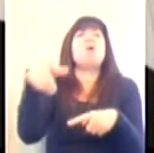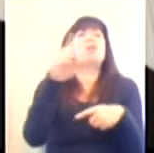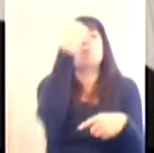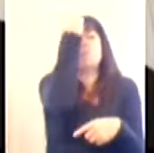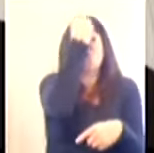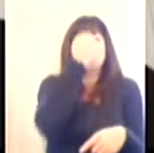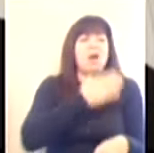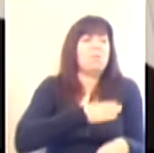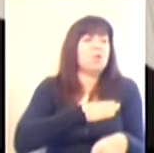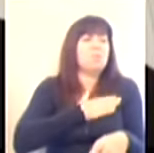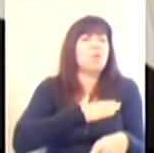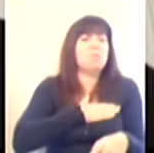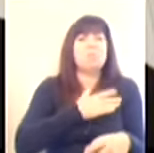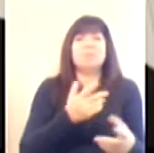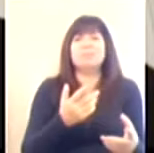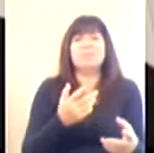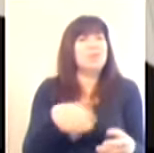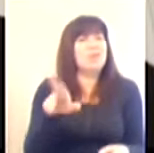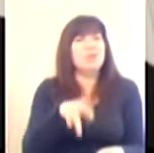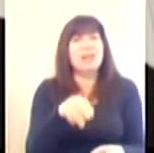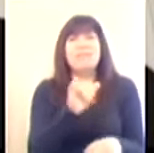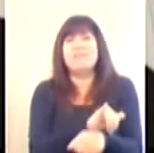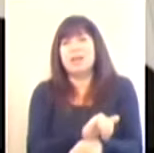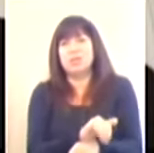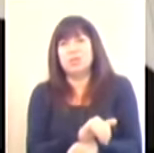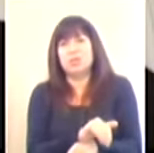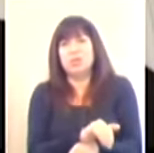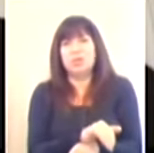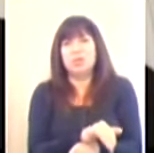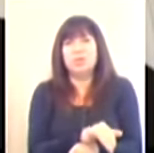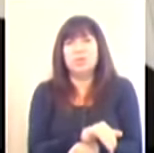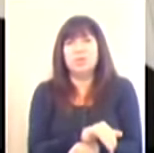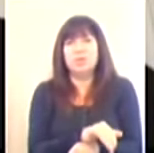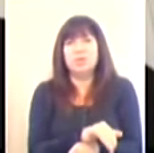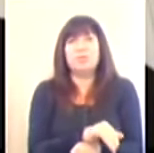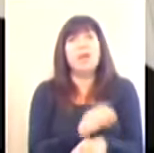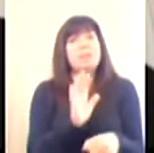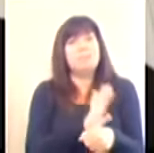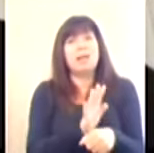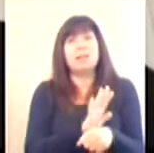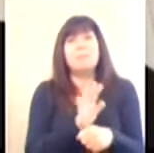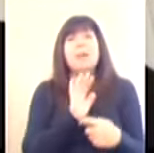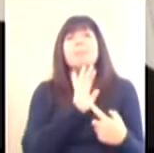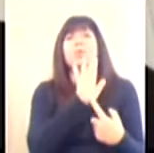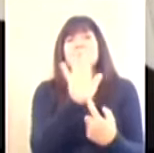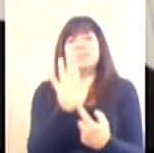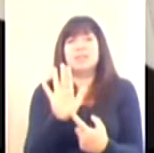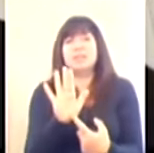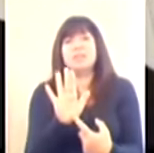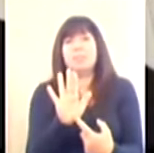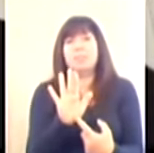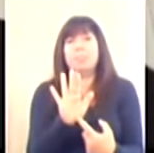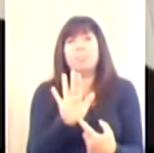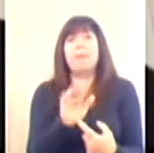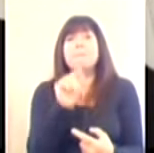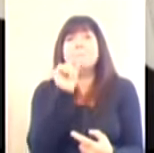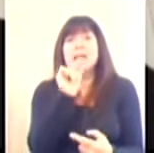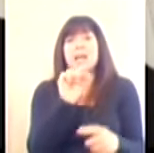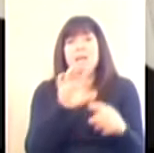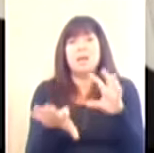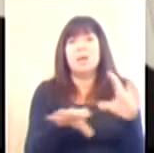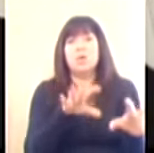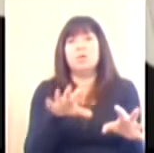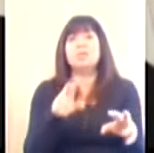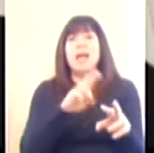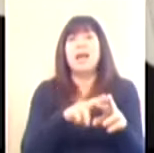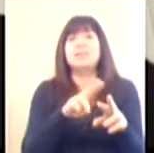propios intereses, de nuevo es falsa. Esta pandemia pone de manifiesto que las pequeñas cosas que cada uno de nosotros